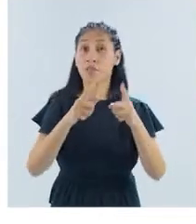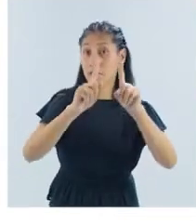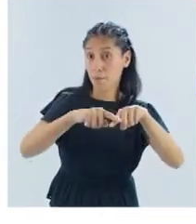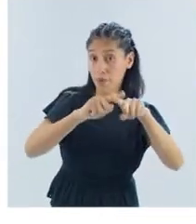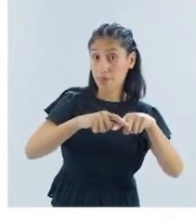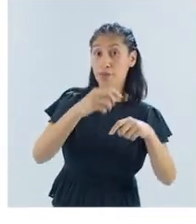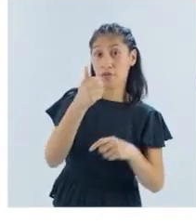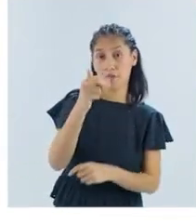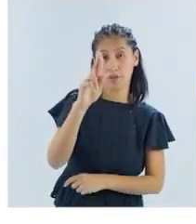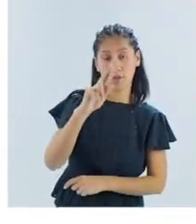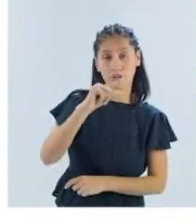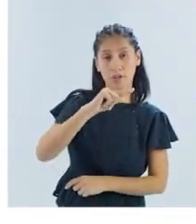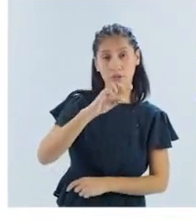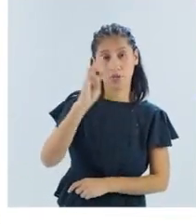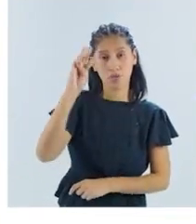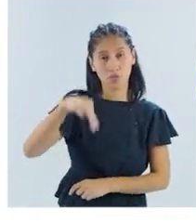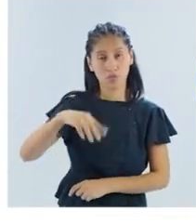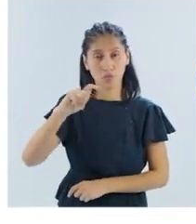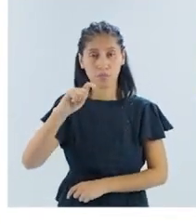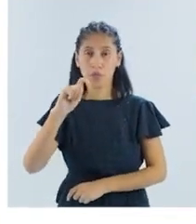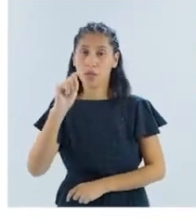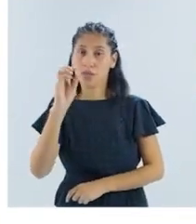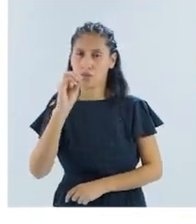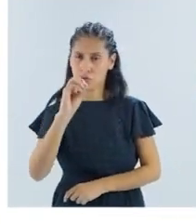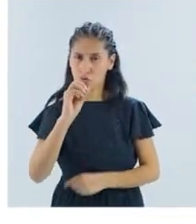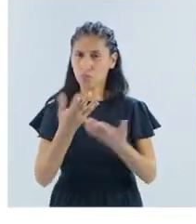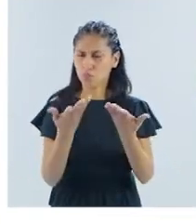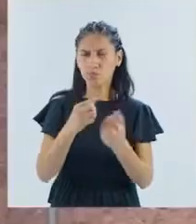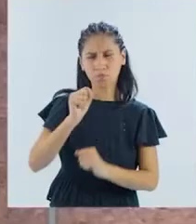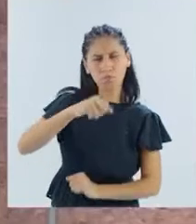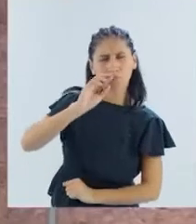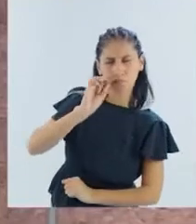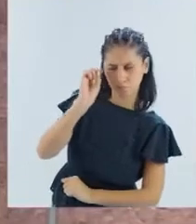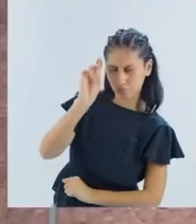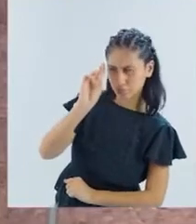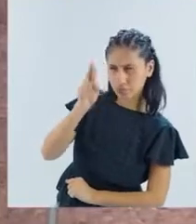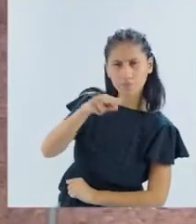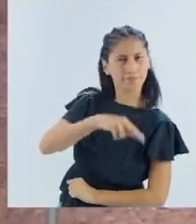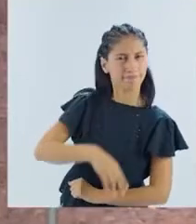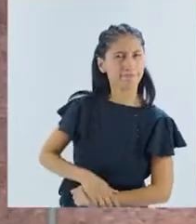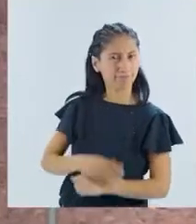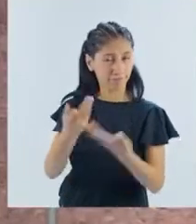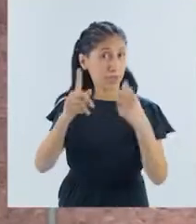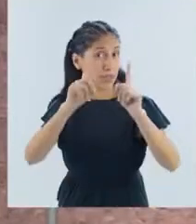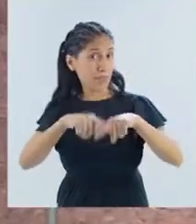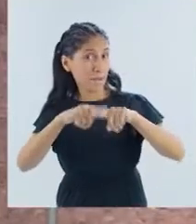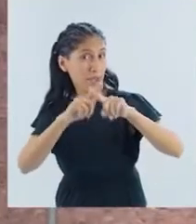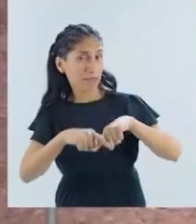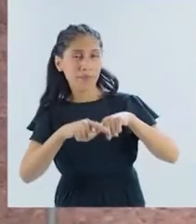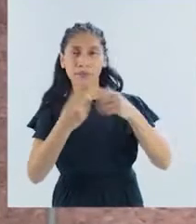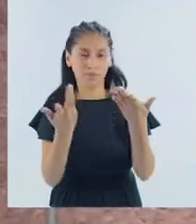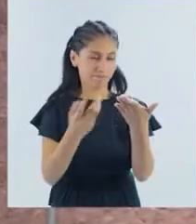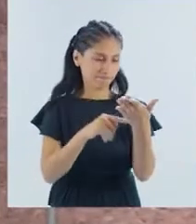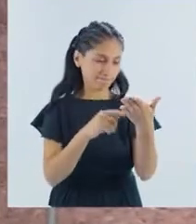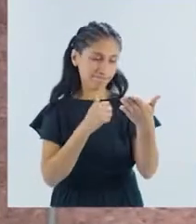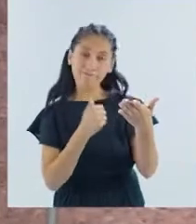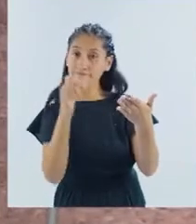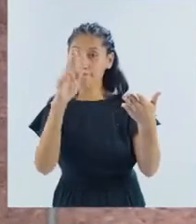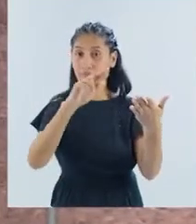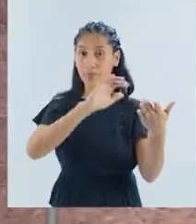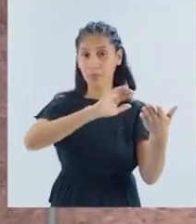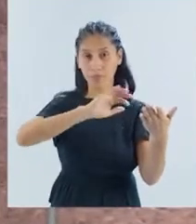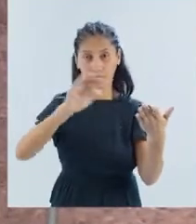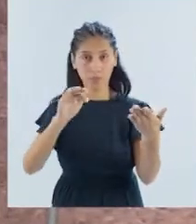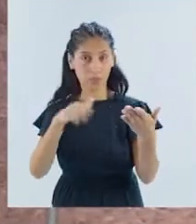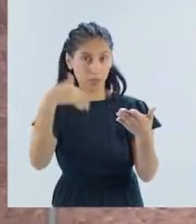Según el argumento tendremos los diversos tipos de textos argumentativos. Muy cierto, profesor, porque depende de la argumentación para